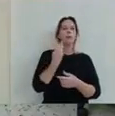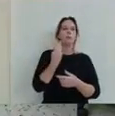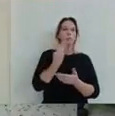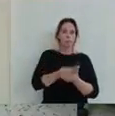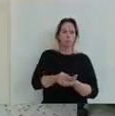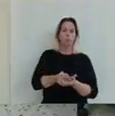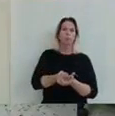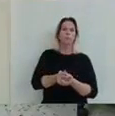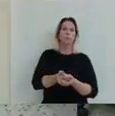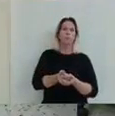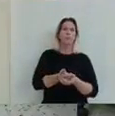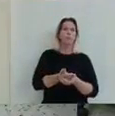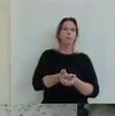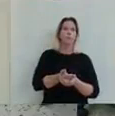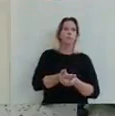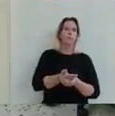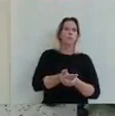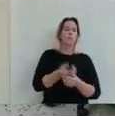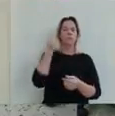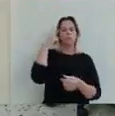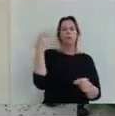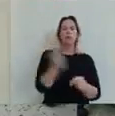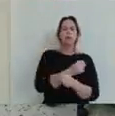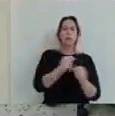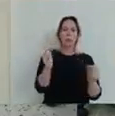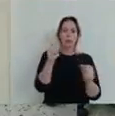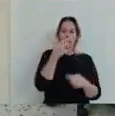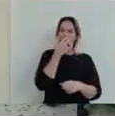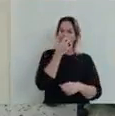Moreira. Aprobado por unanimidad.